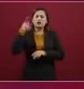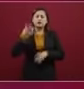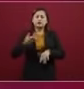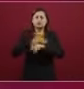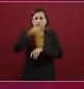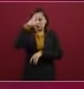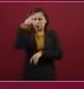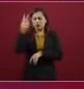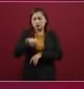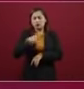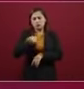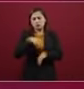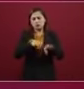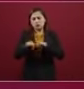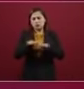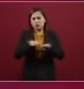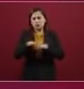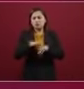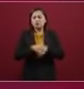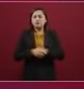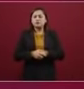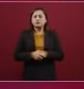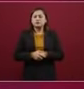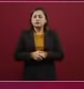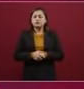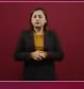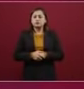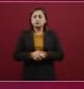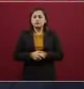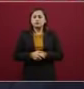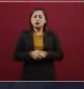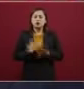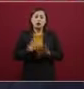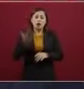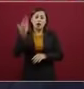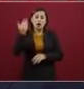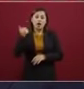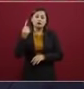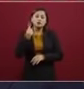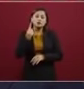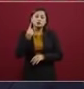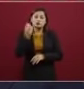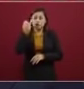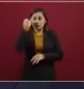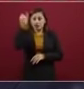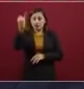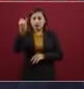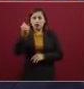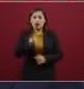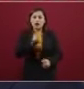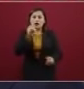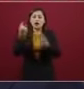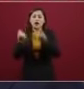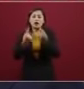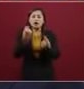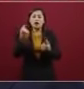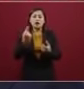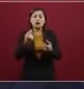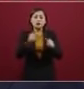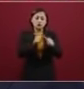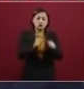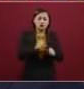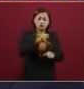y como era la política, algunas unidades del centro del